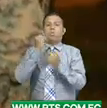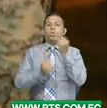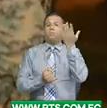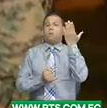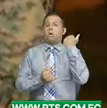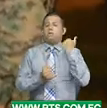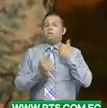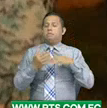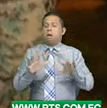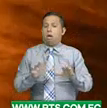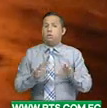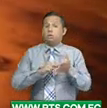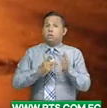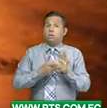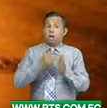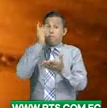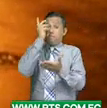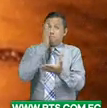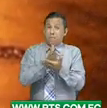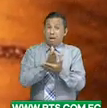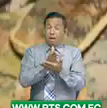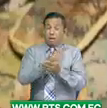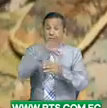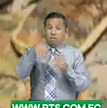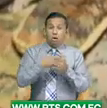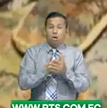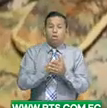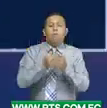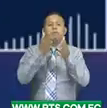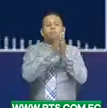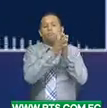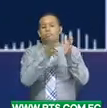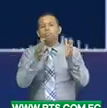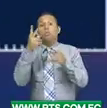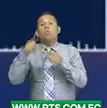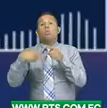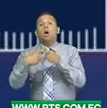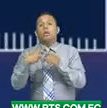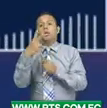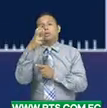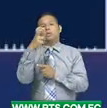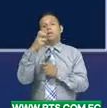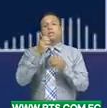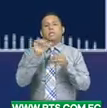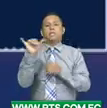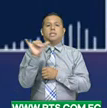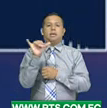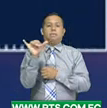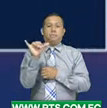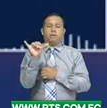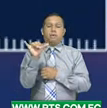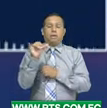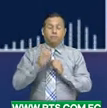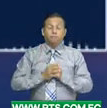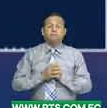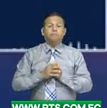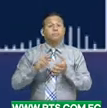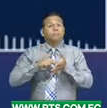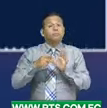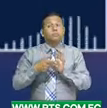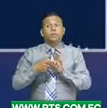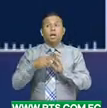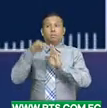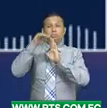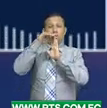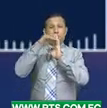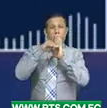ello, el estado de excepción culmina el 13 de septiembre. Y en consecuencia, las medidas